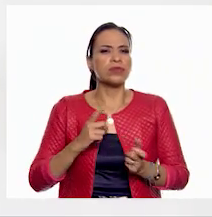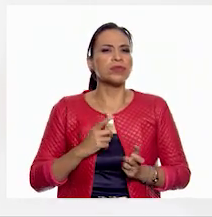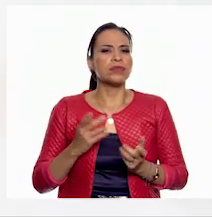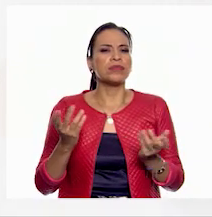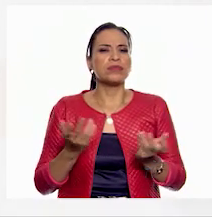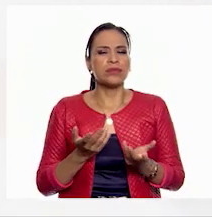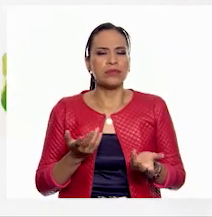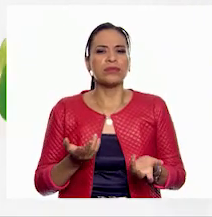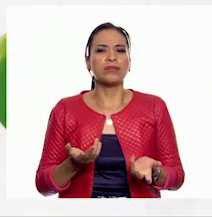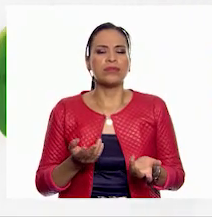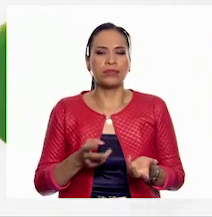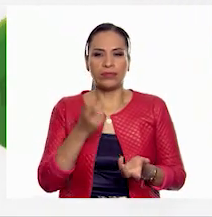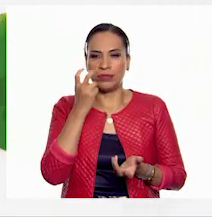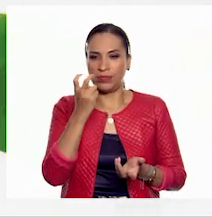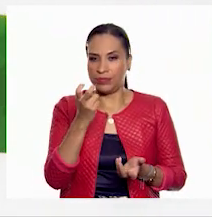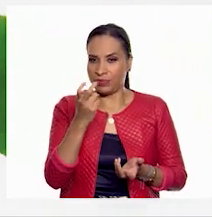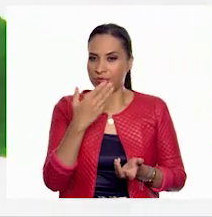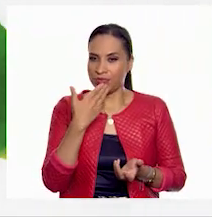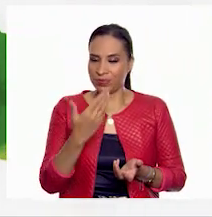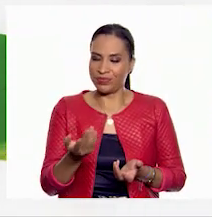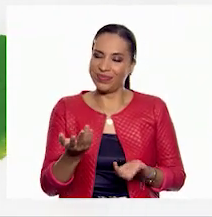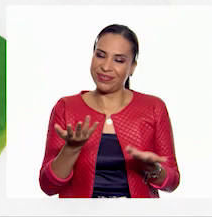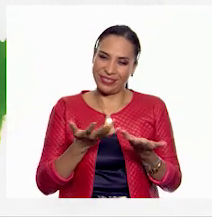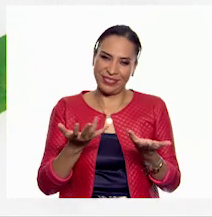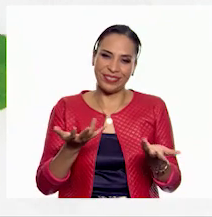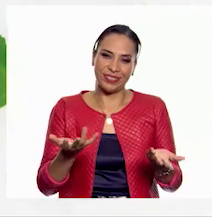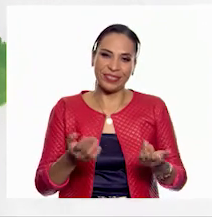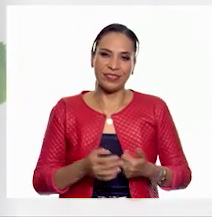hacer? ¡Eso es! ¡Bien hecho!